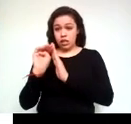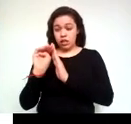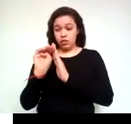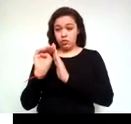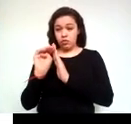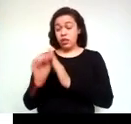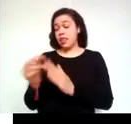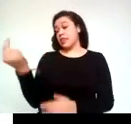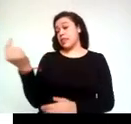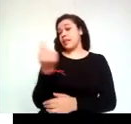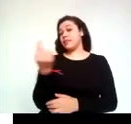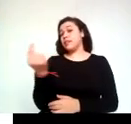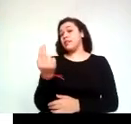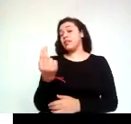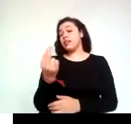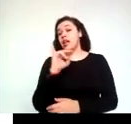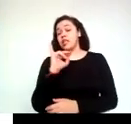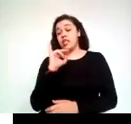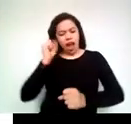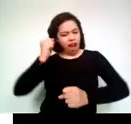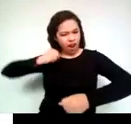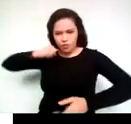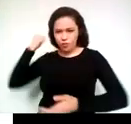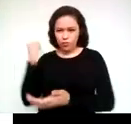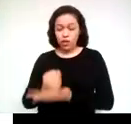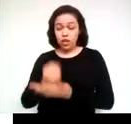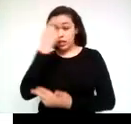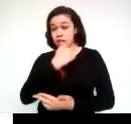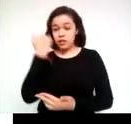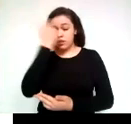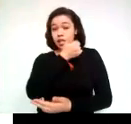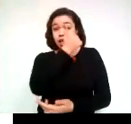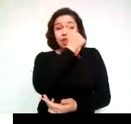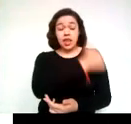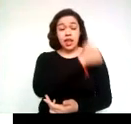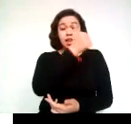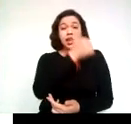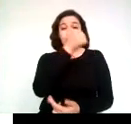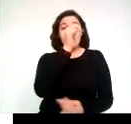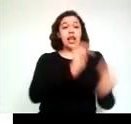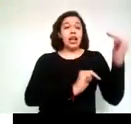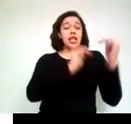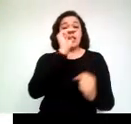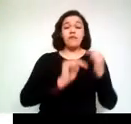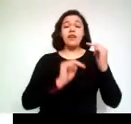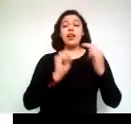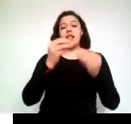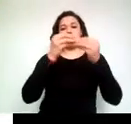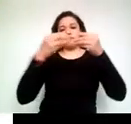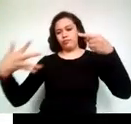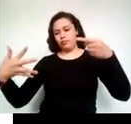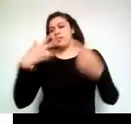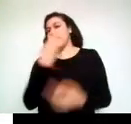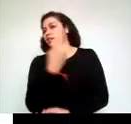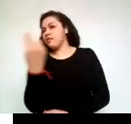necesitas hacer sí o sí un análisis de cada categoría y dominio. Porque eso